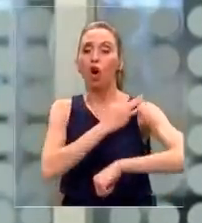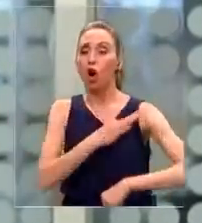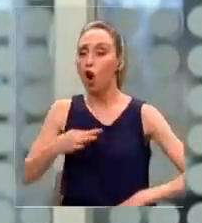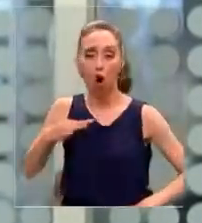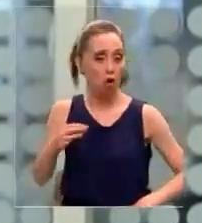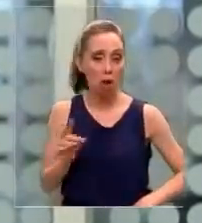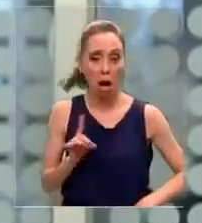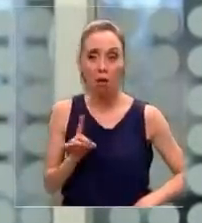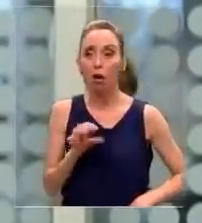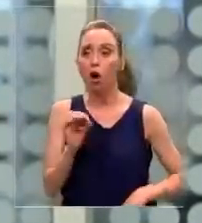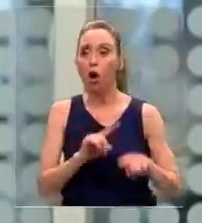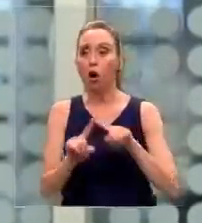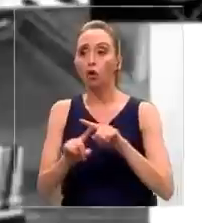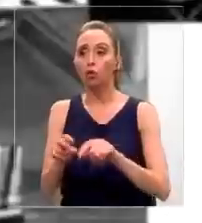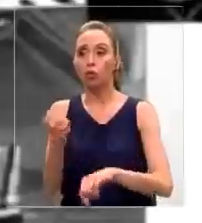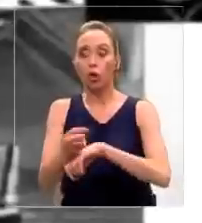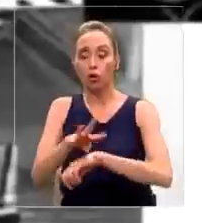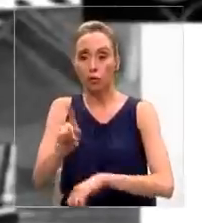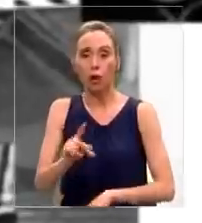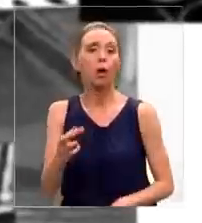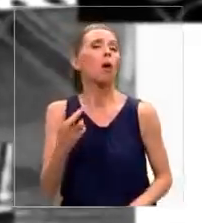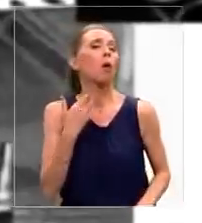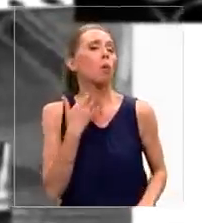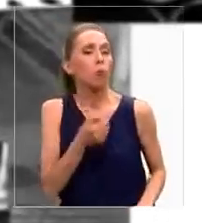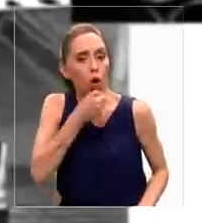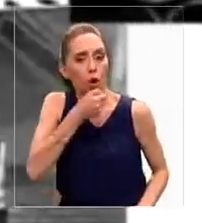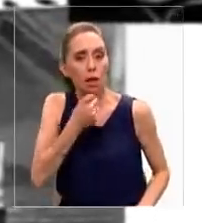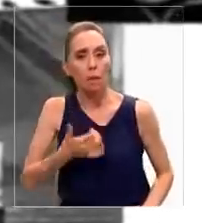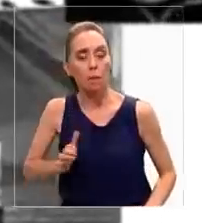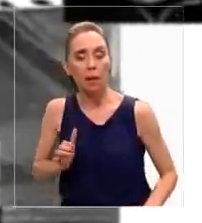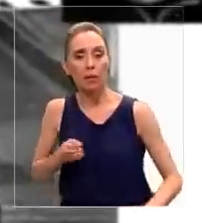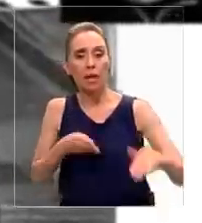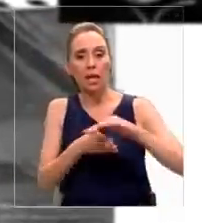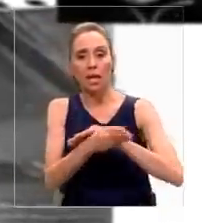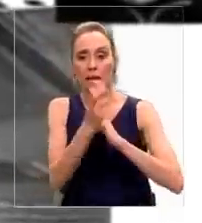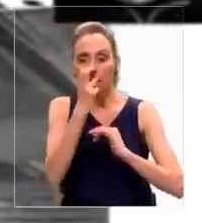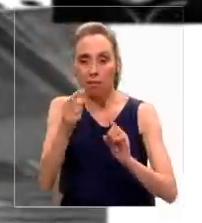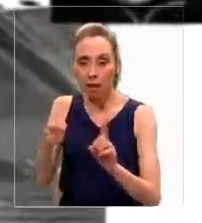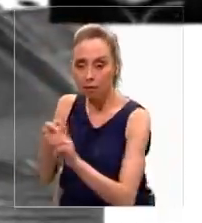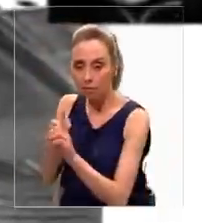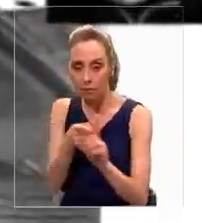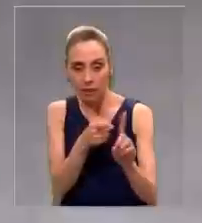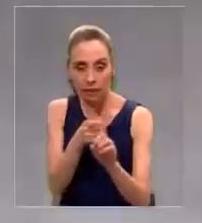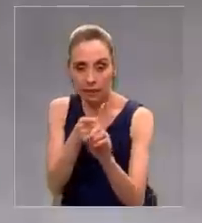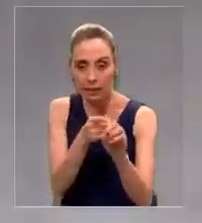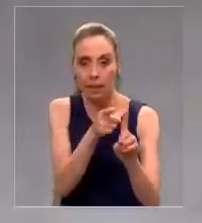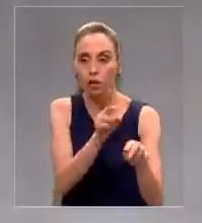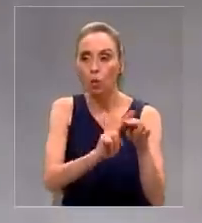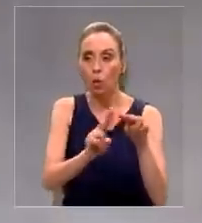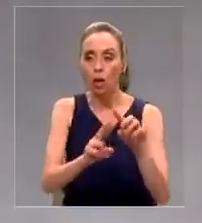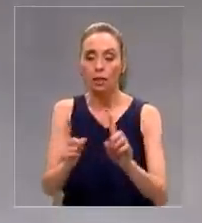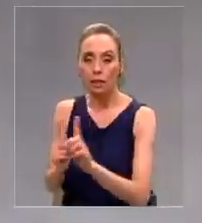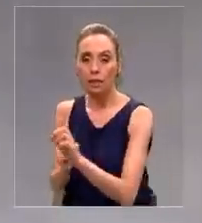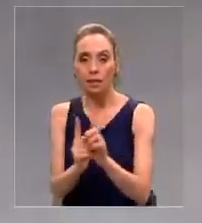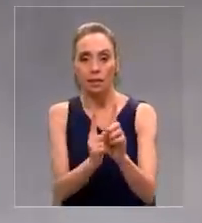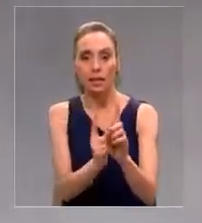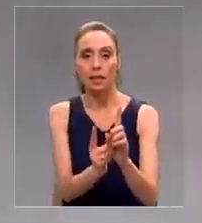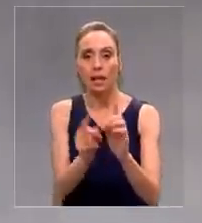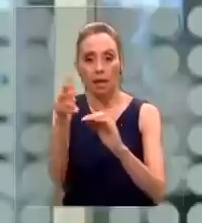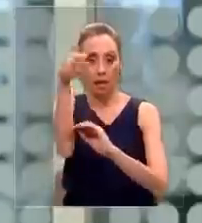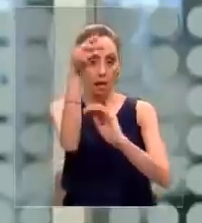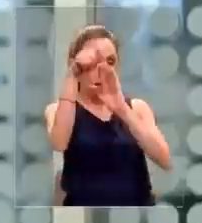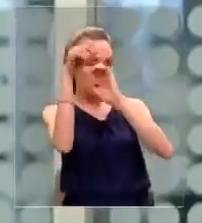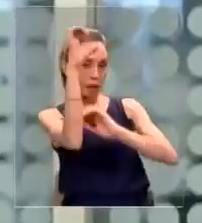ni ningún artículo robado. ¿Por qué entonces un PDI registra tus pasos, sigue tus actividades, te graba